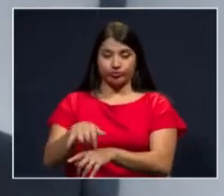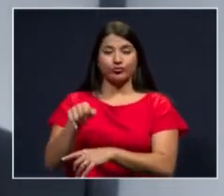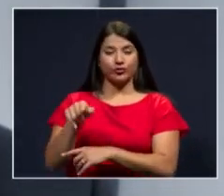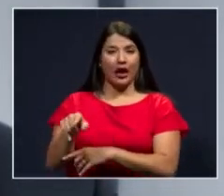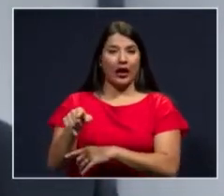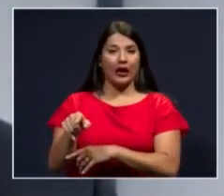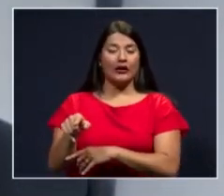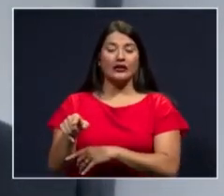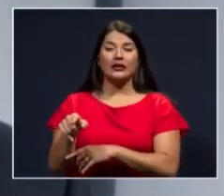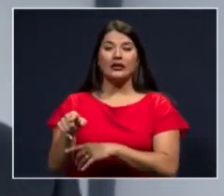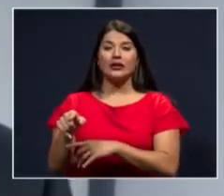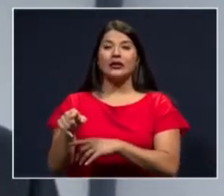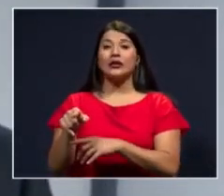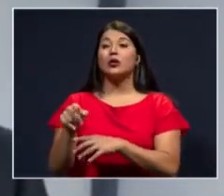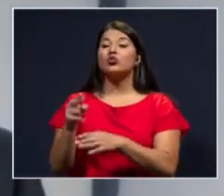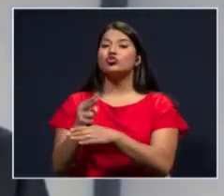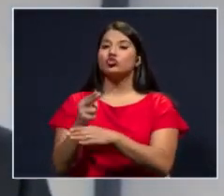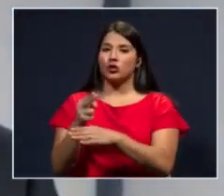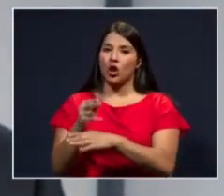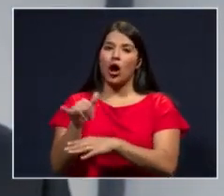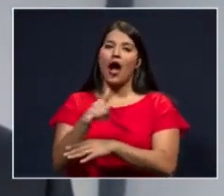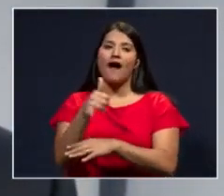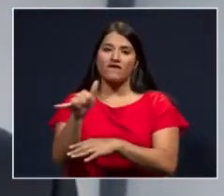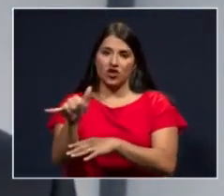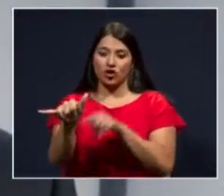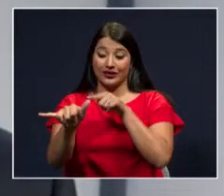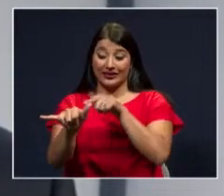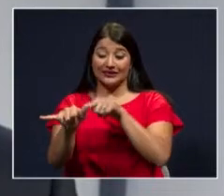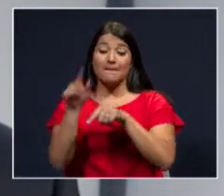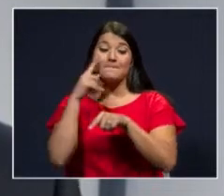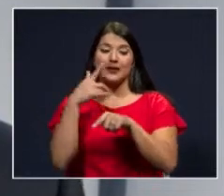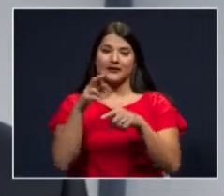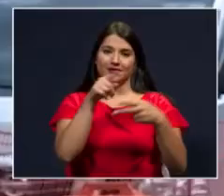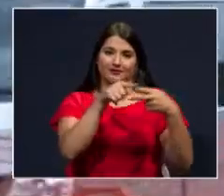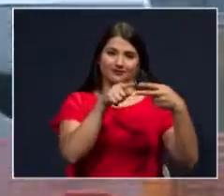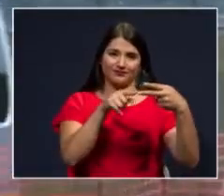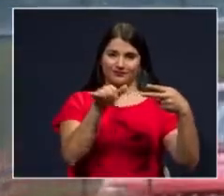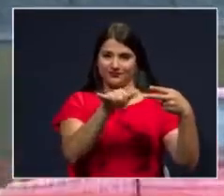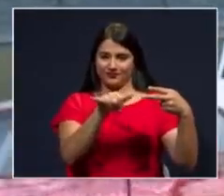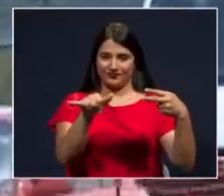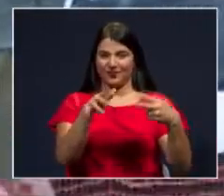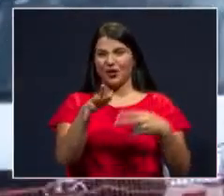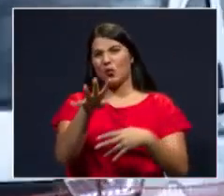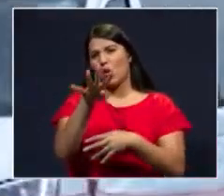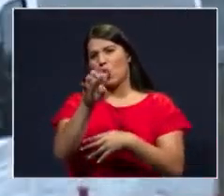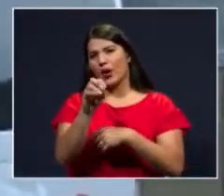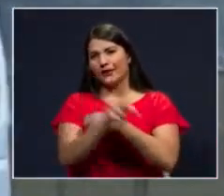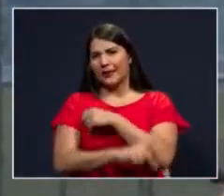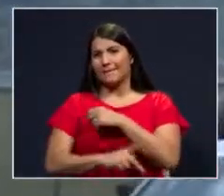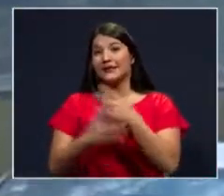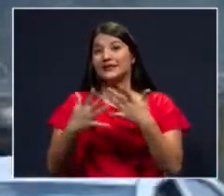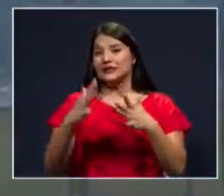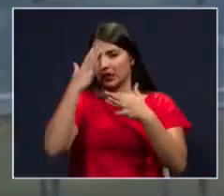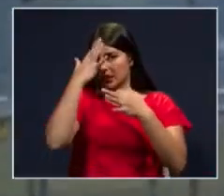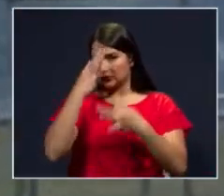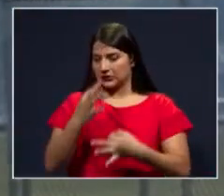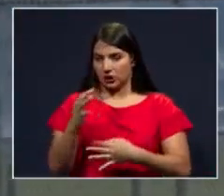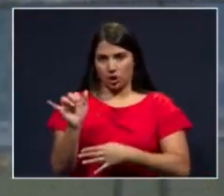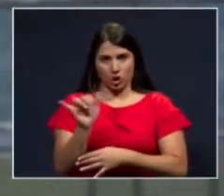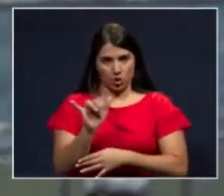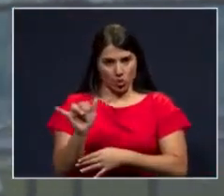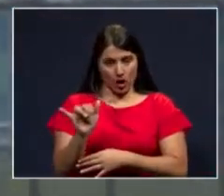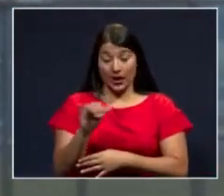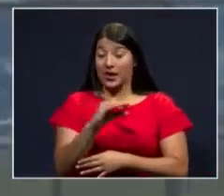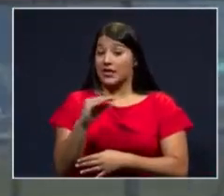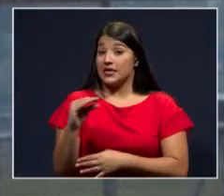vieron involucradas ese tipo de aeronaves. Cerca de 40 países ya han tomado esta medida, la cual no